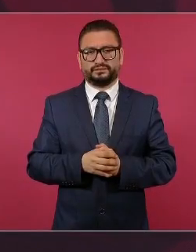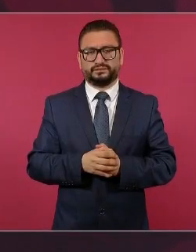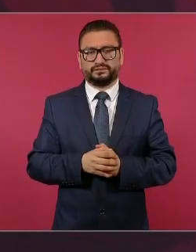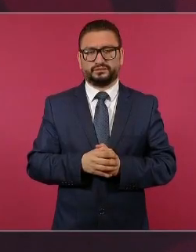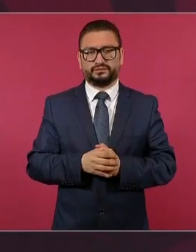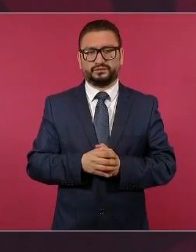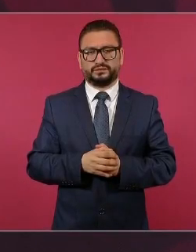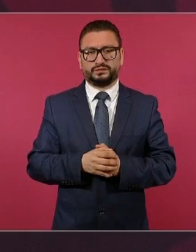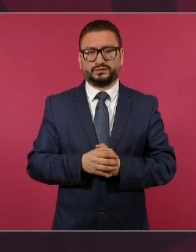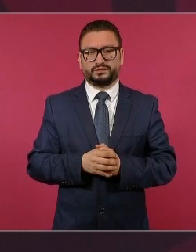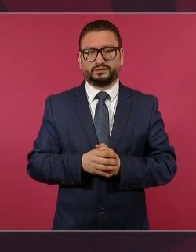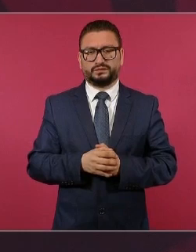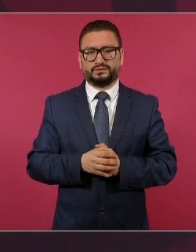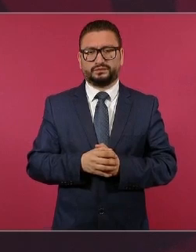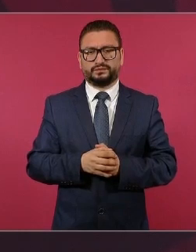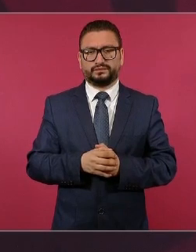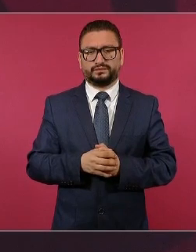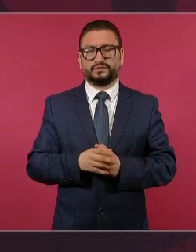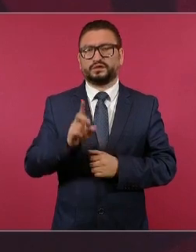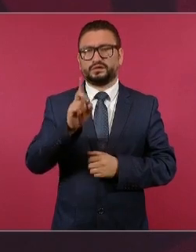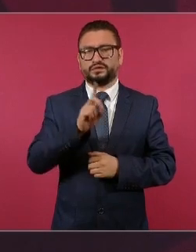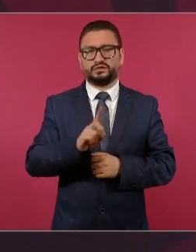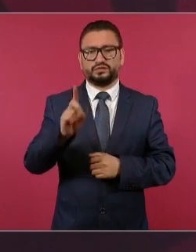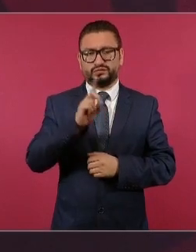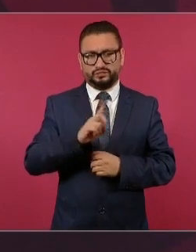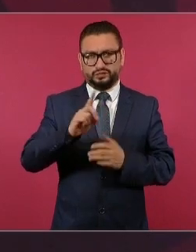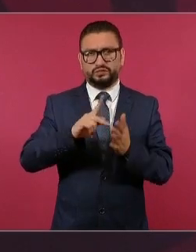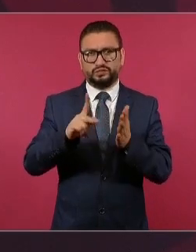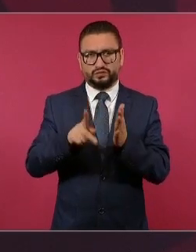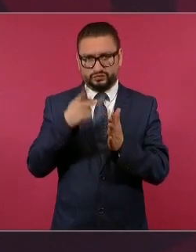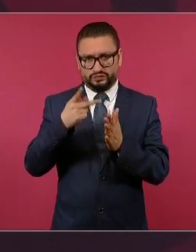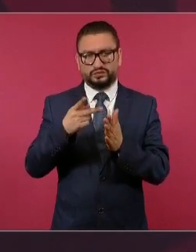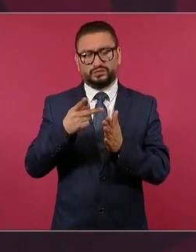el domingo se van a restituir